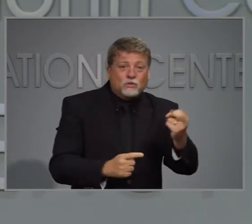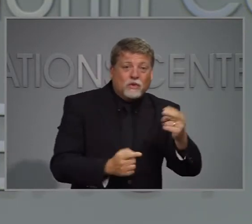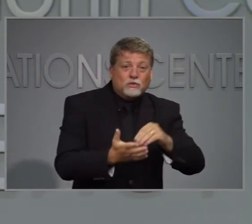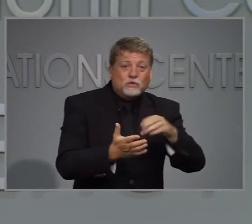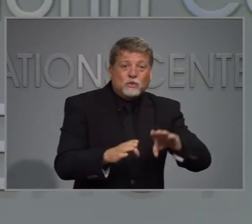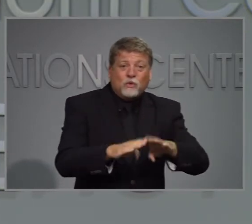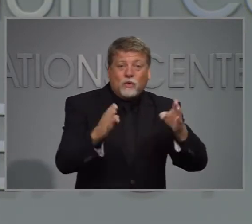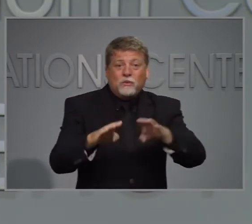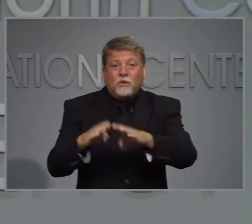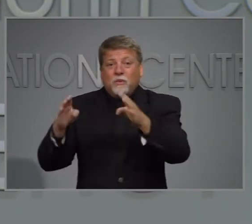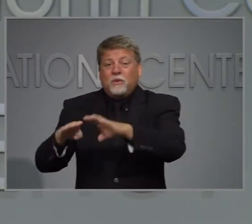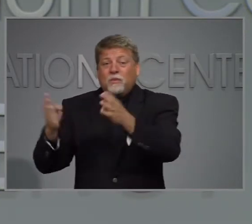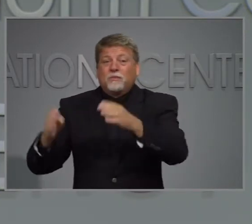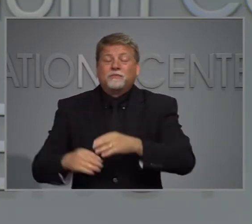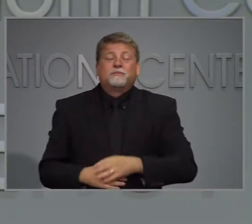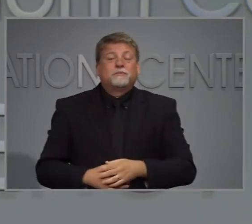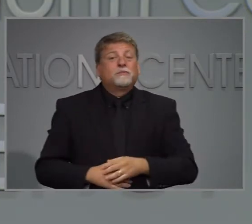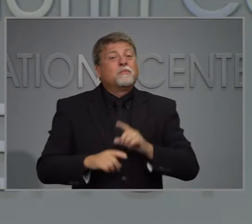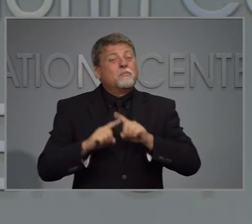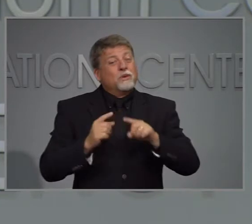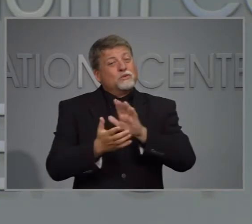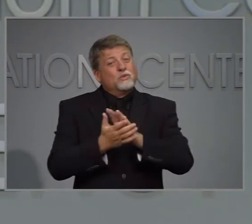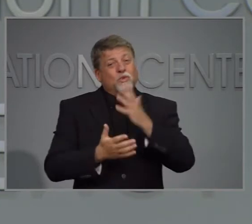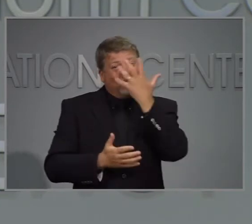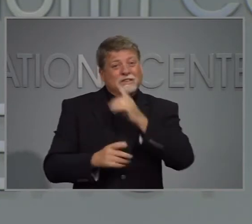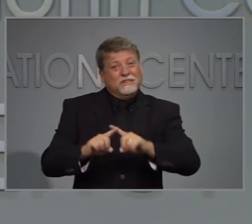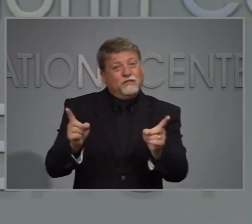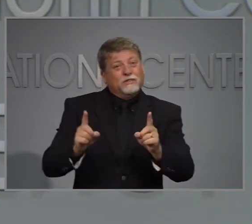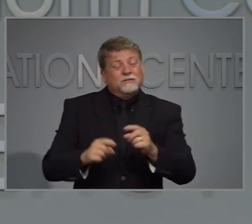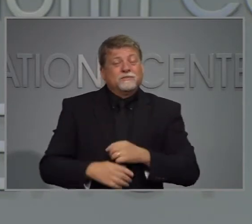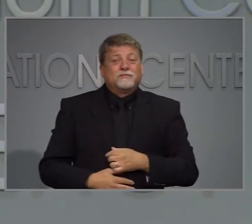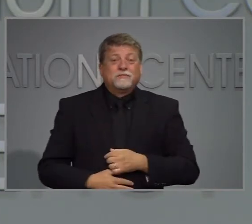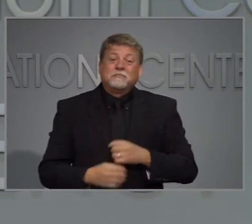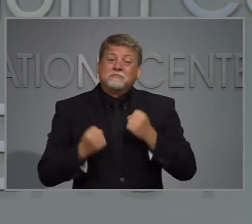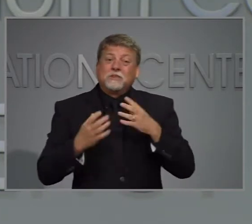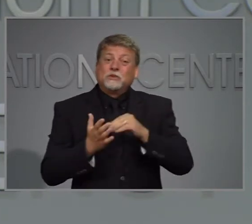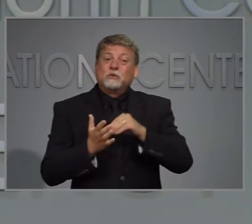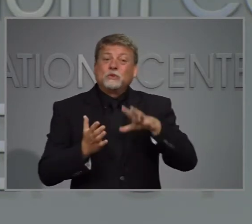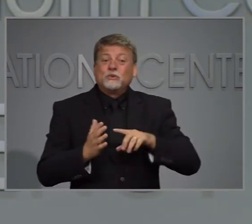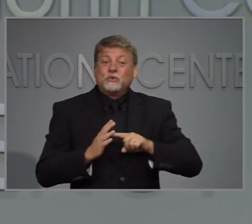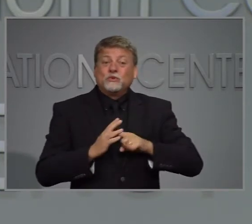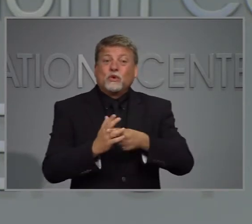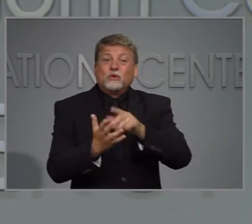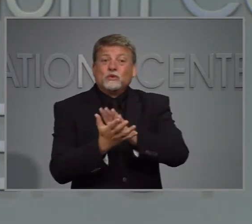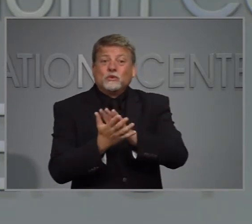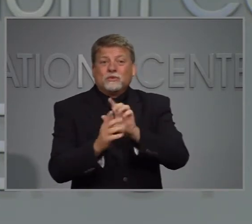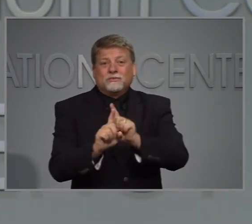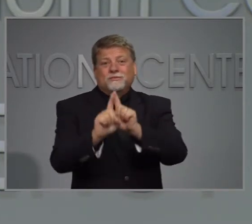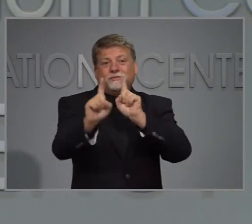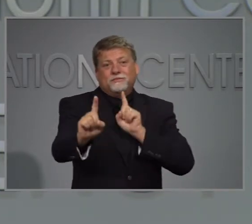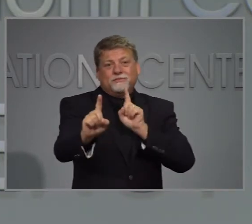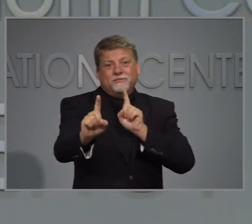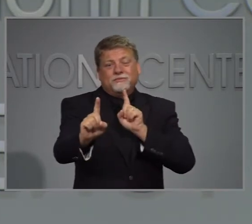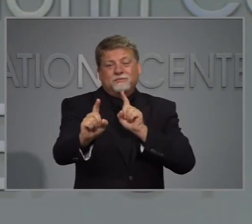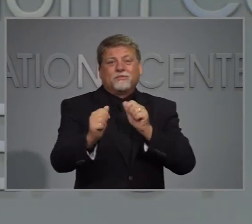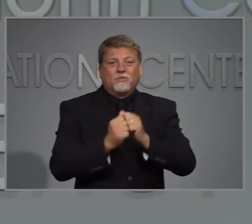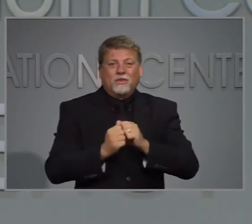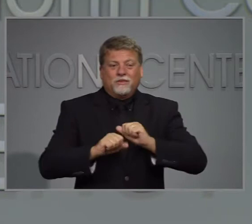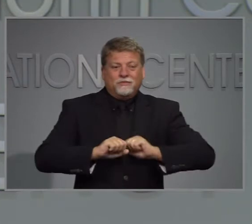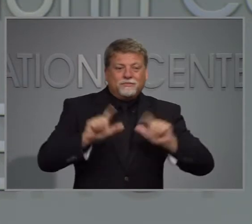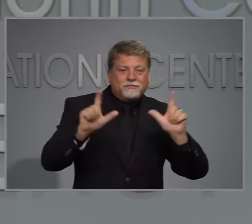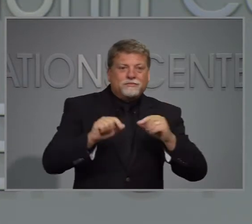universidades. Pero este año no es como siempre ha sido. La mayoría de nuestros alumnos iniciarán la escuela con aprendizaje a